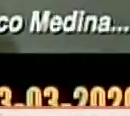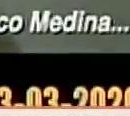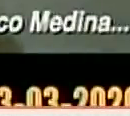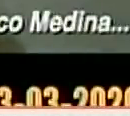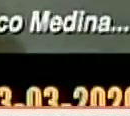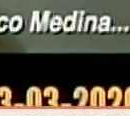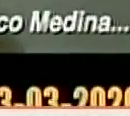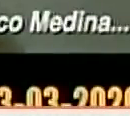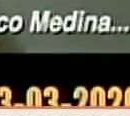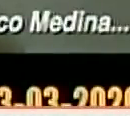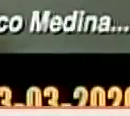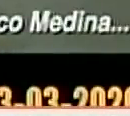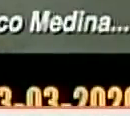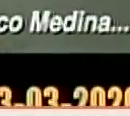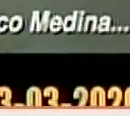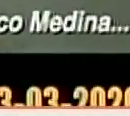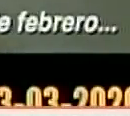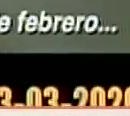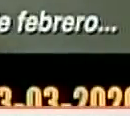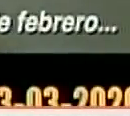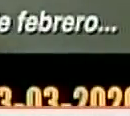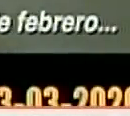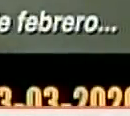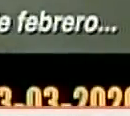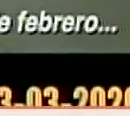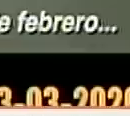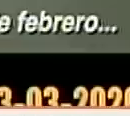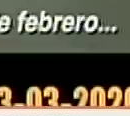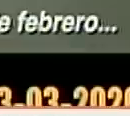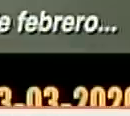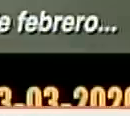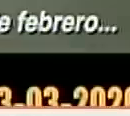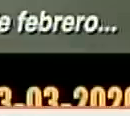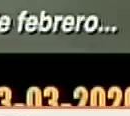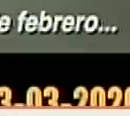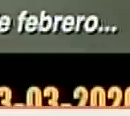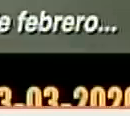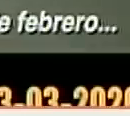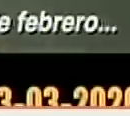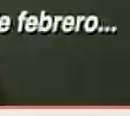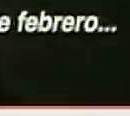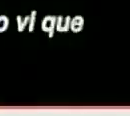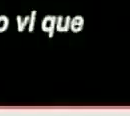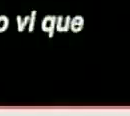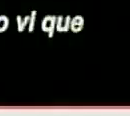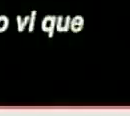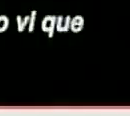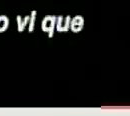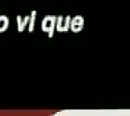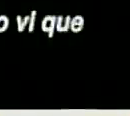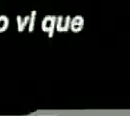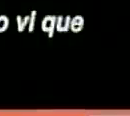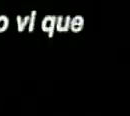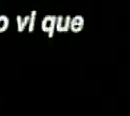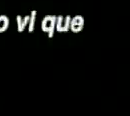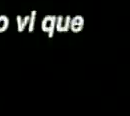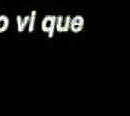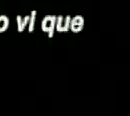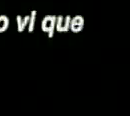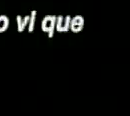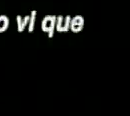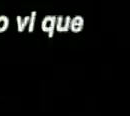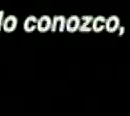Mi nombre es Climaco Medina. El día viernes 28 de febrero, en ese momento vi que